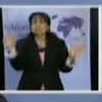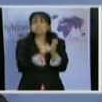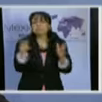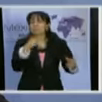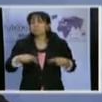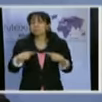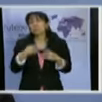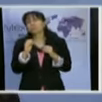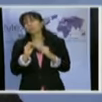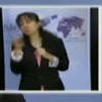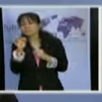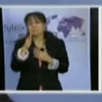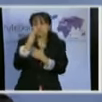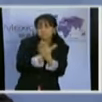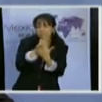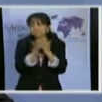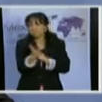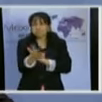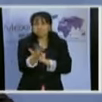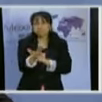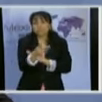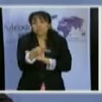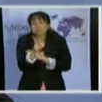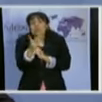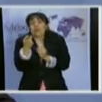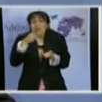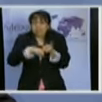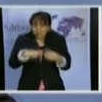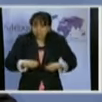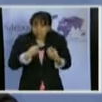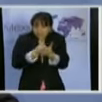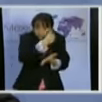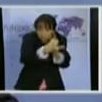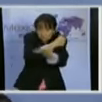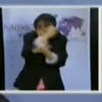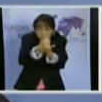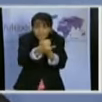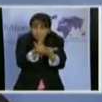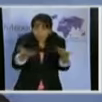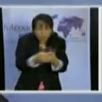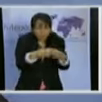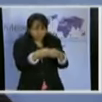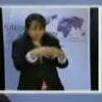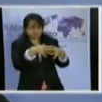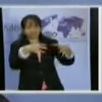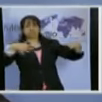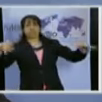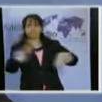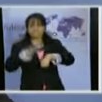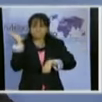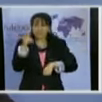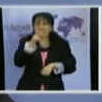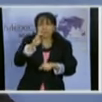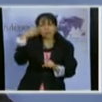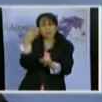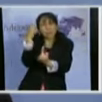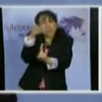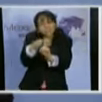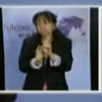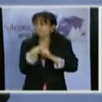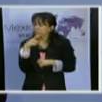menos, con muchas ciudades grandes que están creciendo, muchas megalópolis que están creciendo también a nivel mundial, con los desafíos que eso